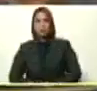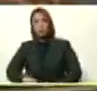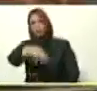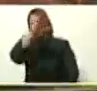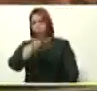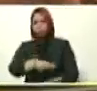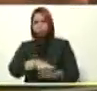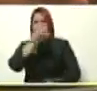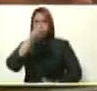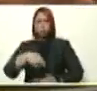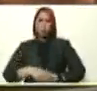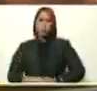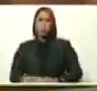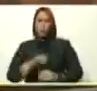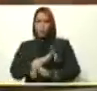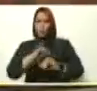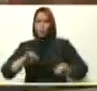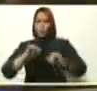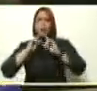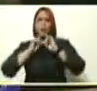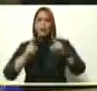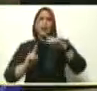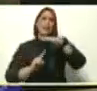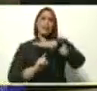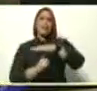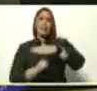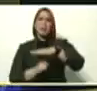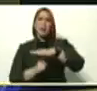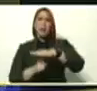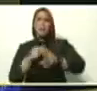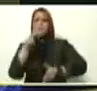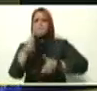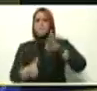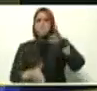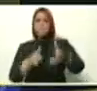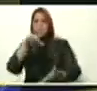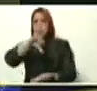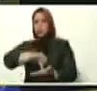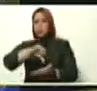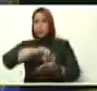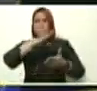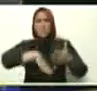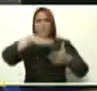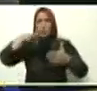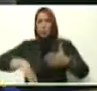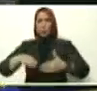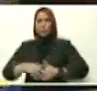Aprobar la culminación del terminal de transporte terrestre metropolitano de Barcelona.